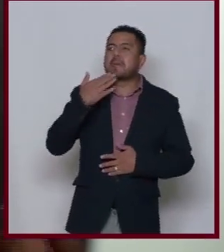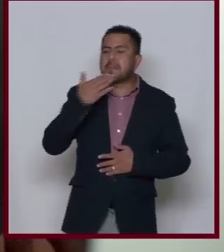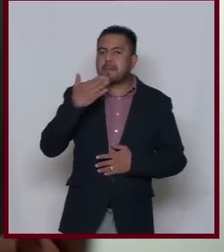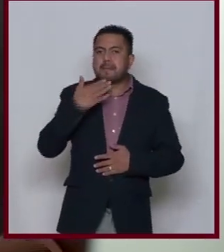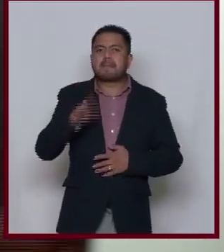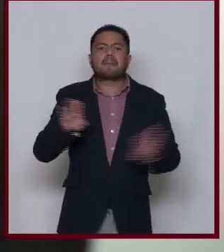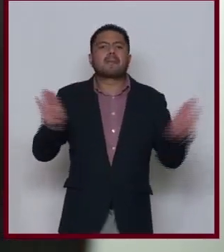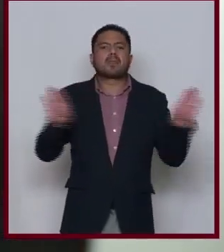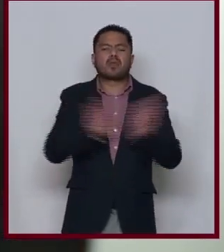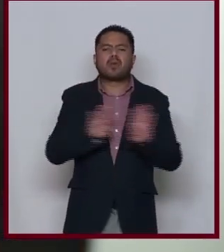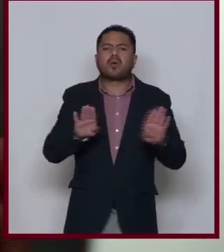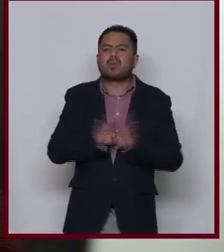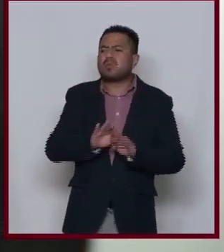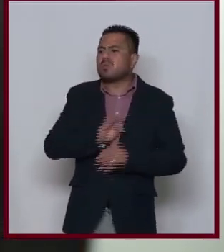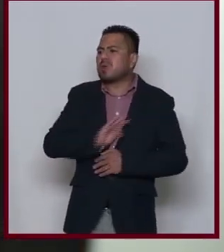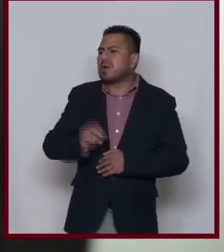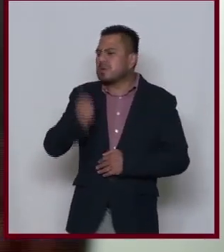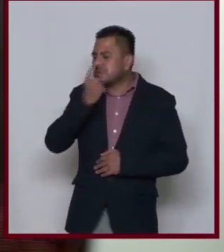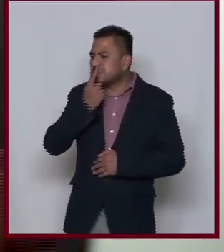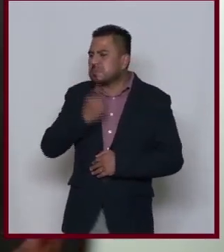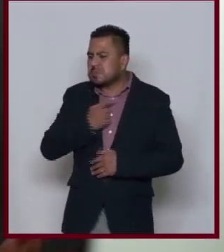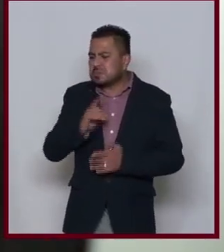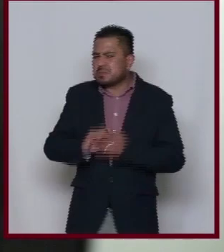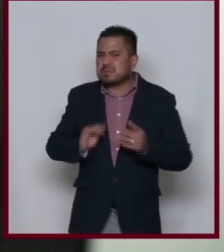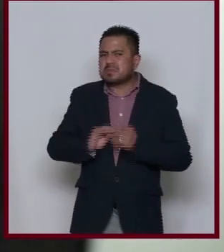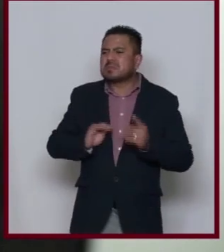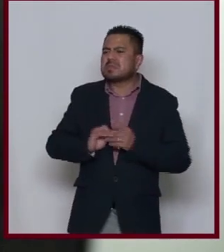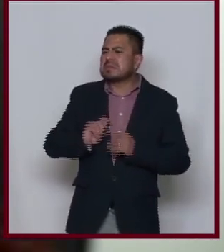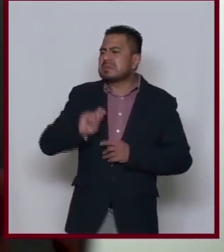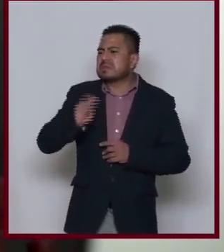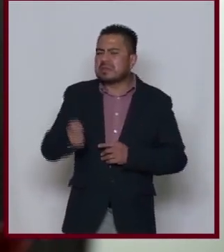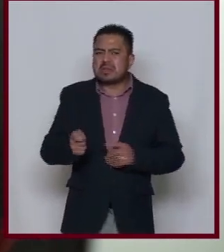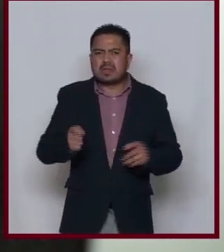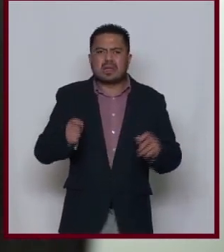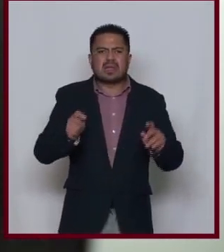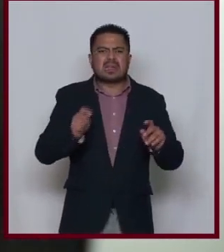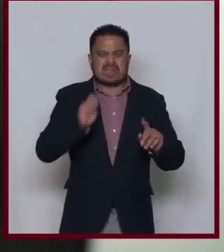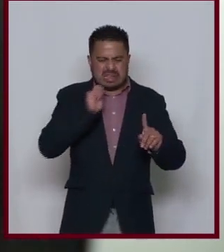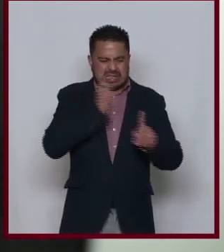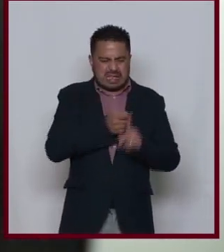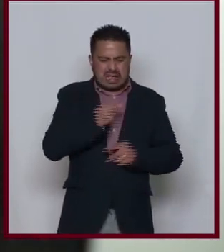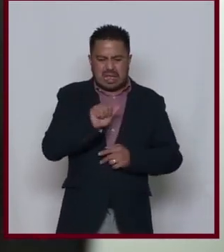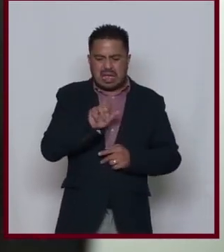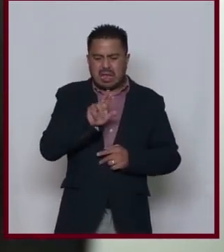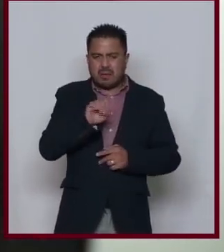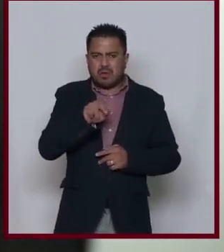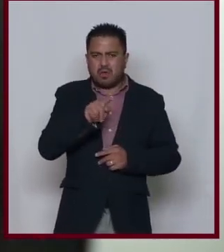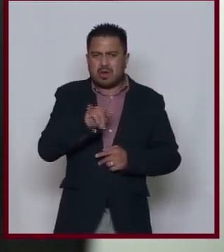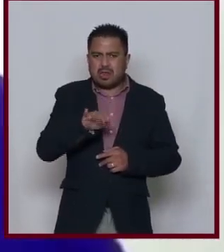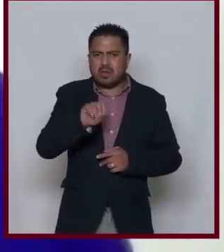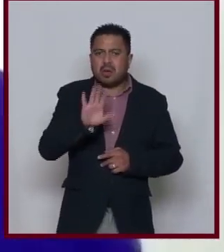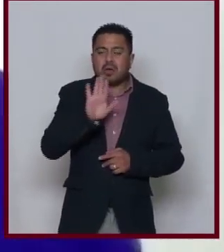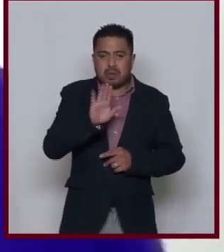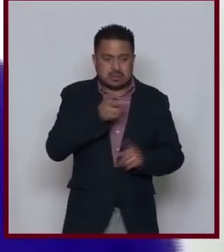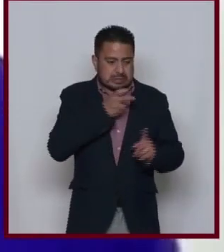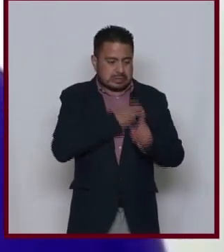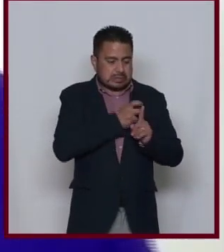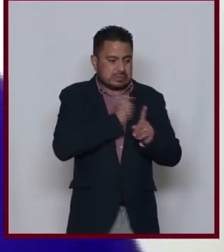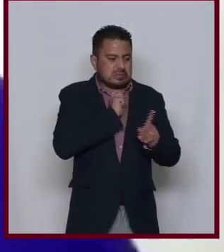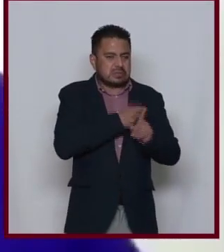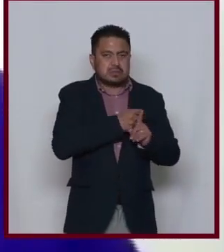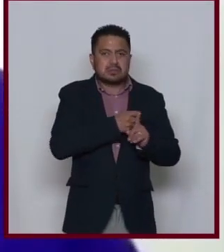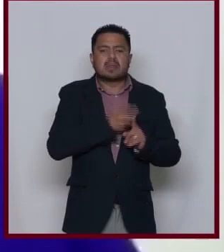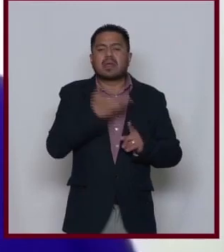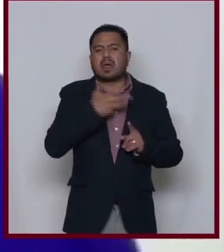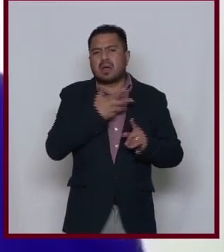¿Y cómo me podrías platicar, qué me podrías platicar acerca de qué es un armónico? Un armónico, bueno,